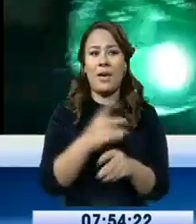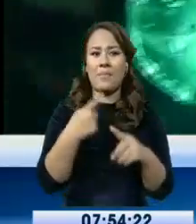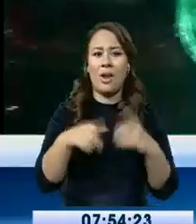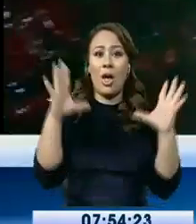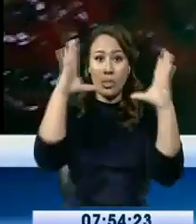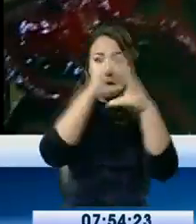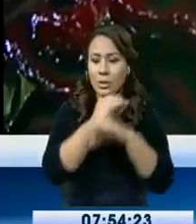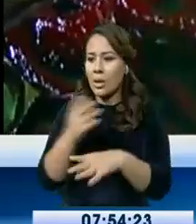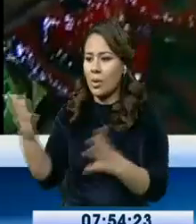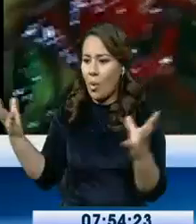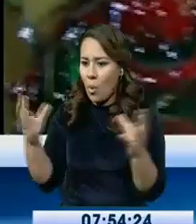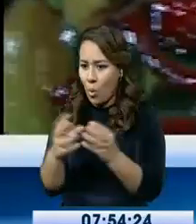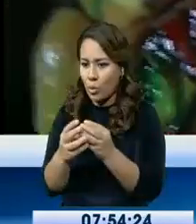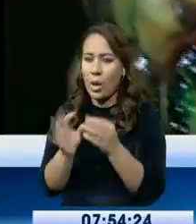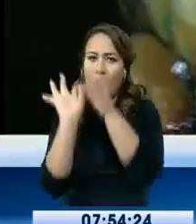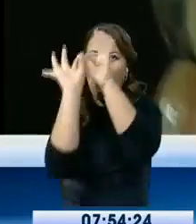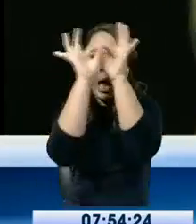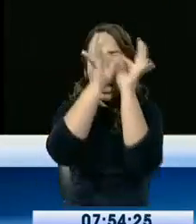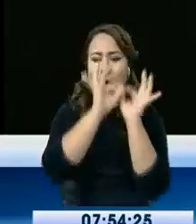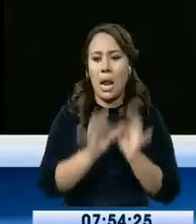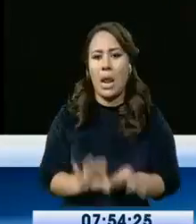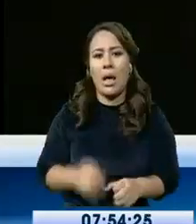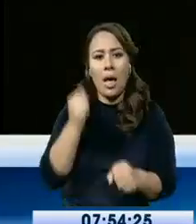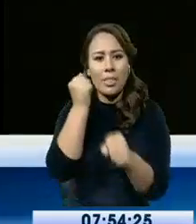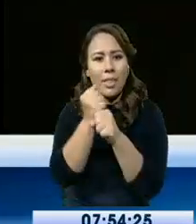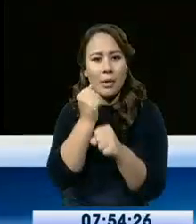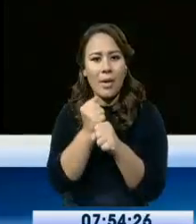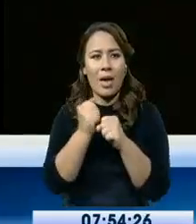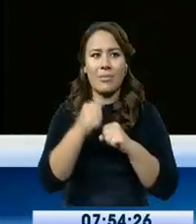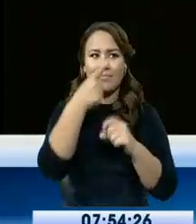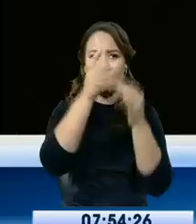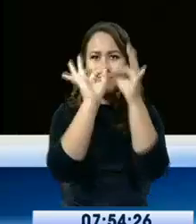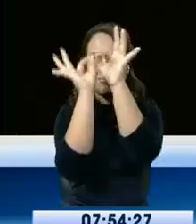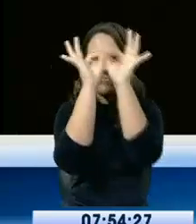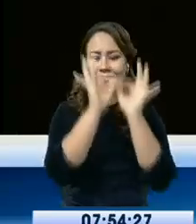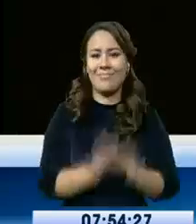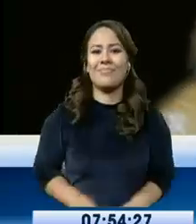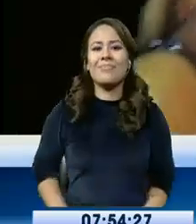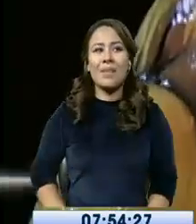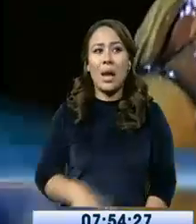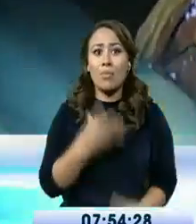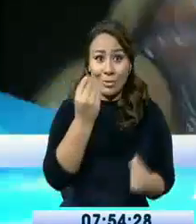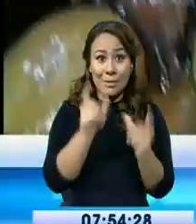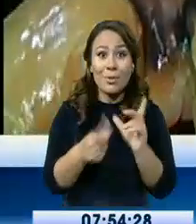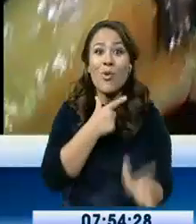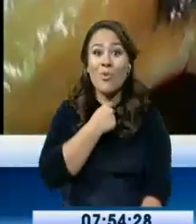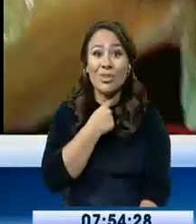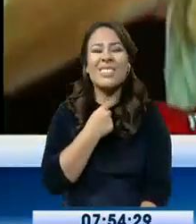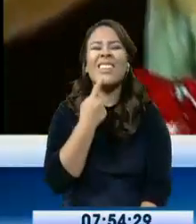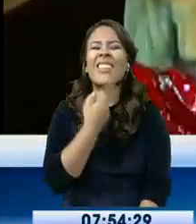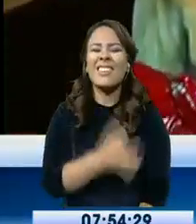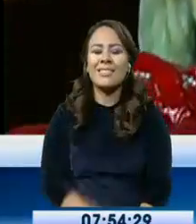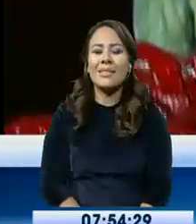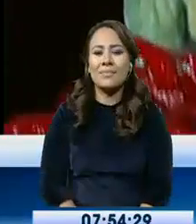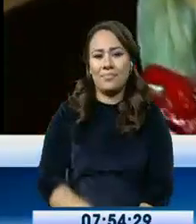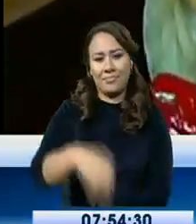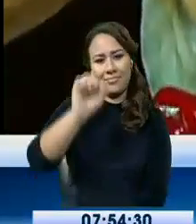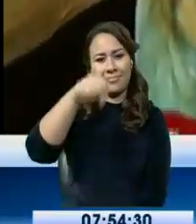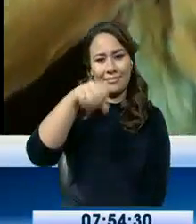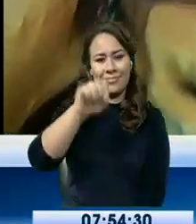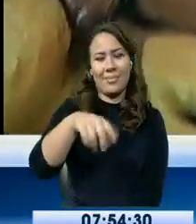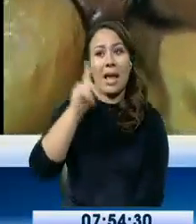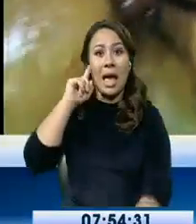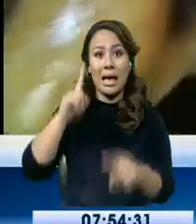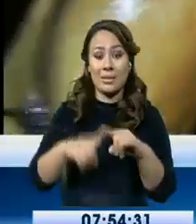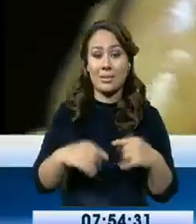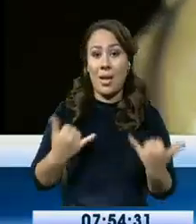la noche y comenzamos a lo que es a trabajar en este monigote. Bueno, ¿y cuál ha sido la acogida de las personas? ¿Qué dicen? Por lo general, hasta